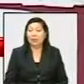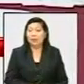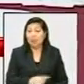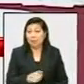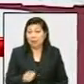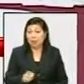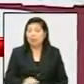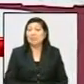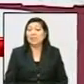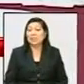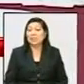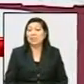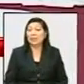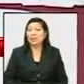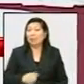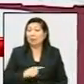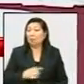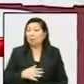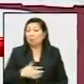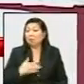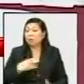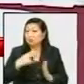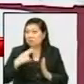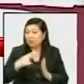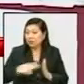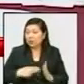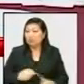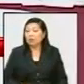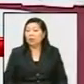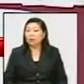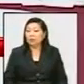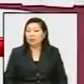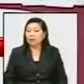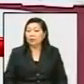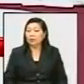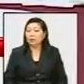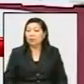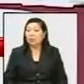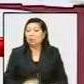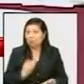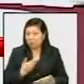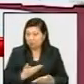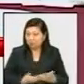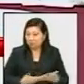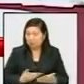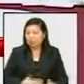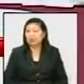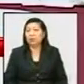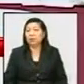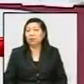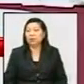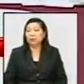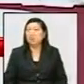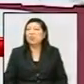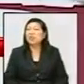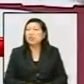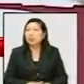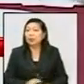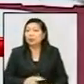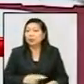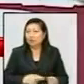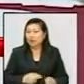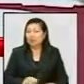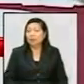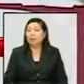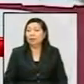Ustedes, como autoridades, podrían revisar las órdenes de compra, los términos de referencia, quiénes han hecho los requerimientos de